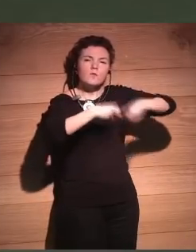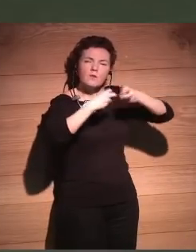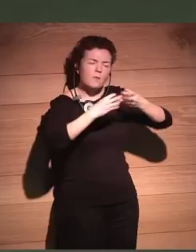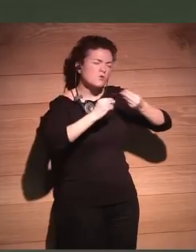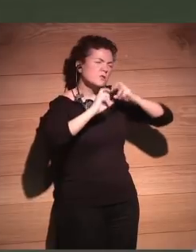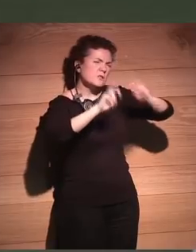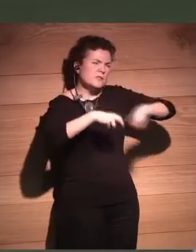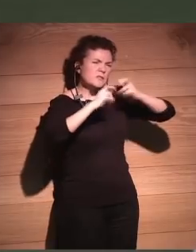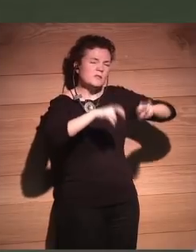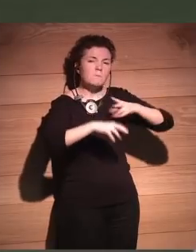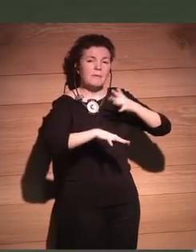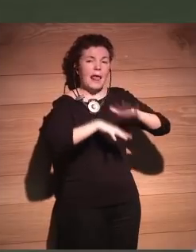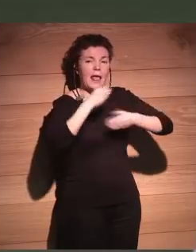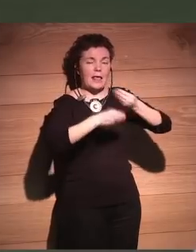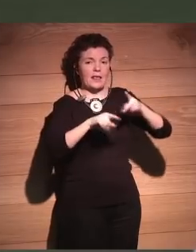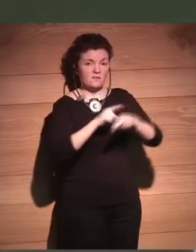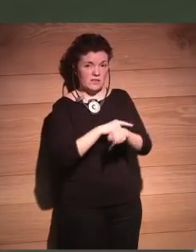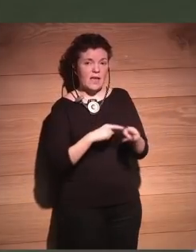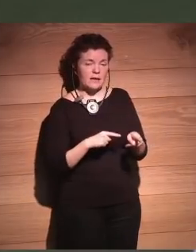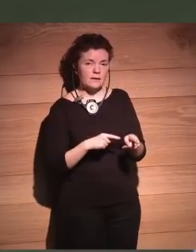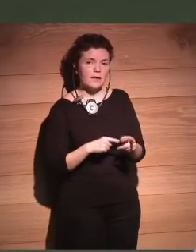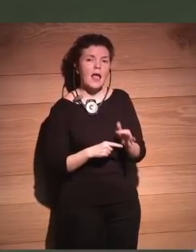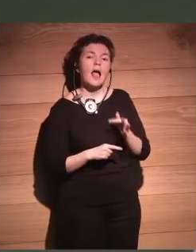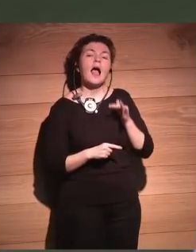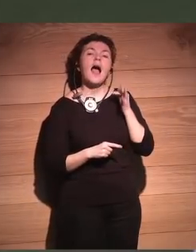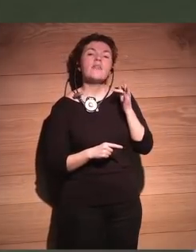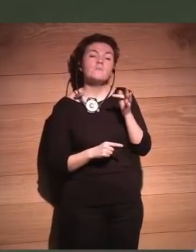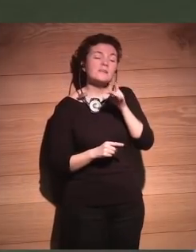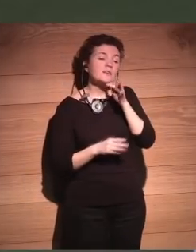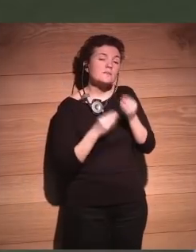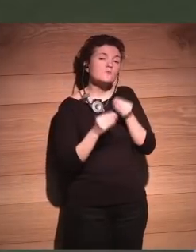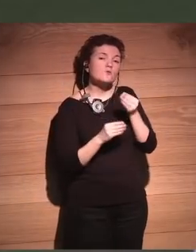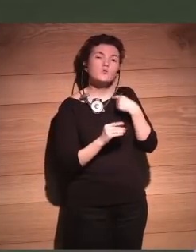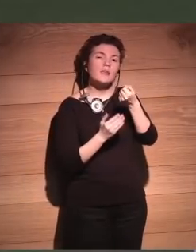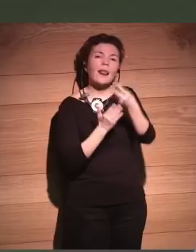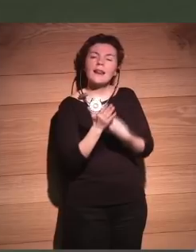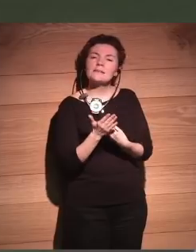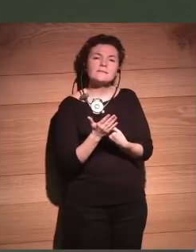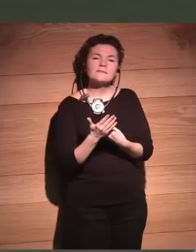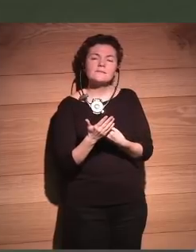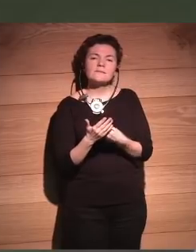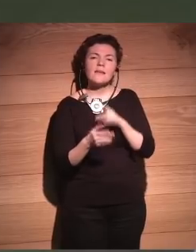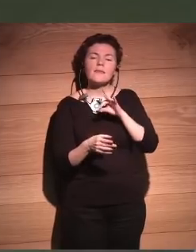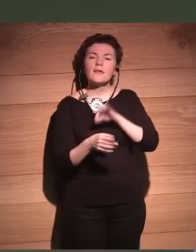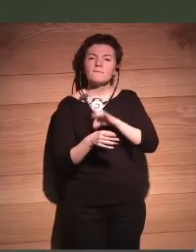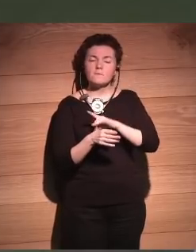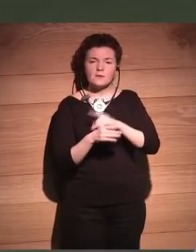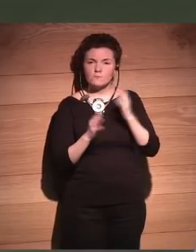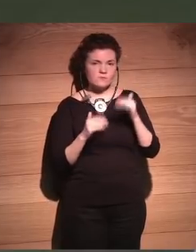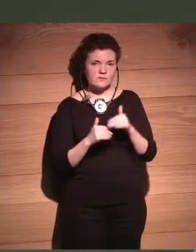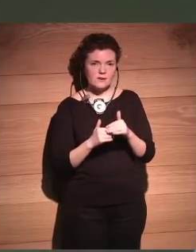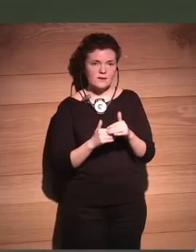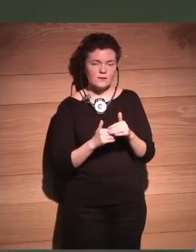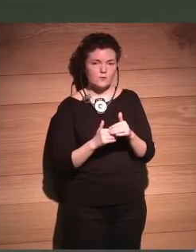eso. Y además del vector que estamos utilizando, no está en la lista de patógenos. Es decir, no